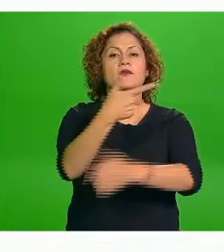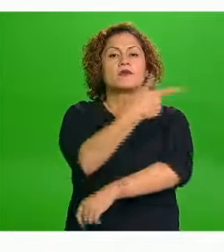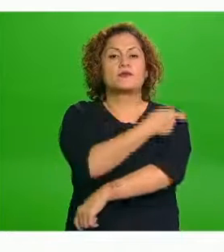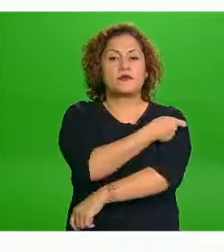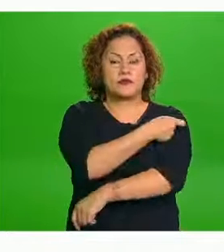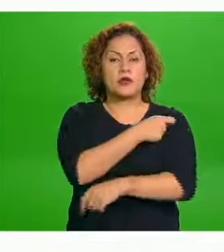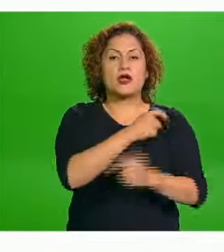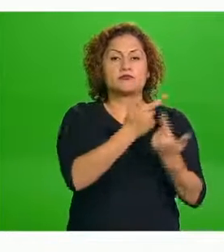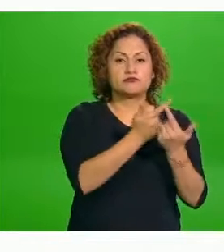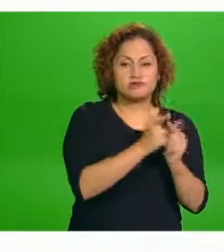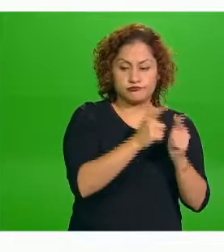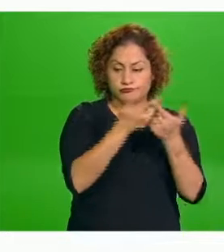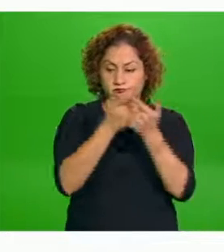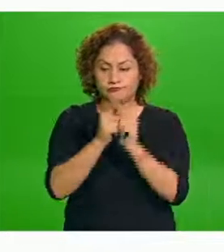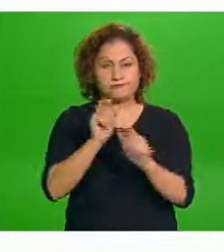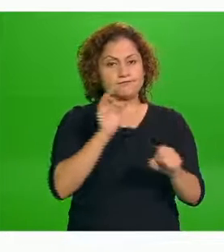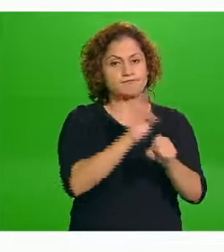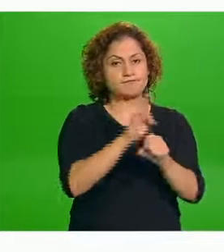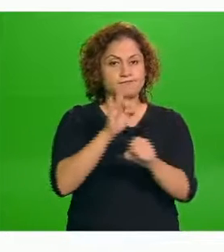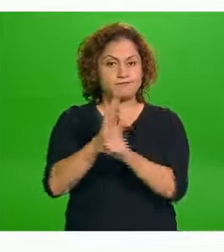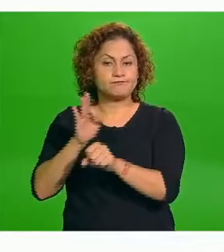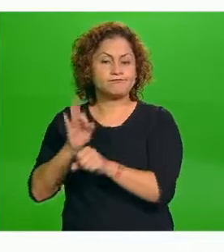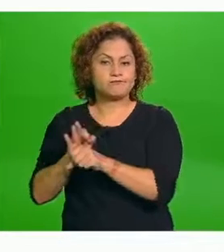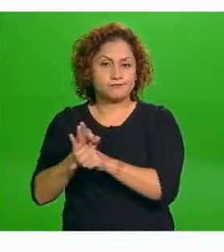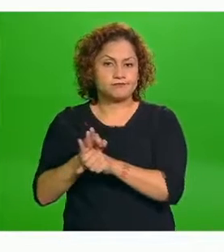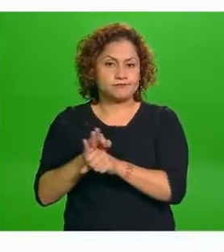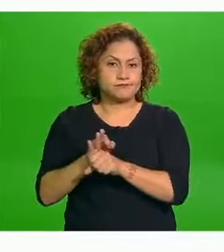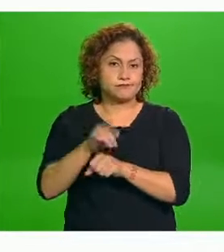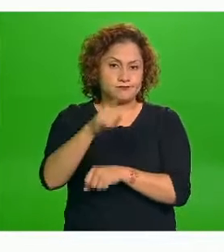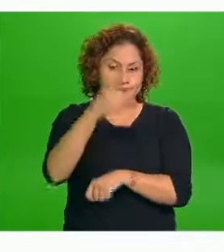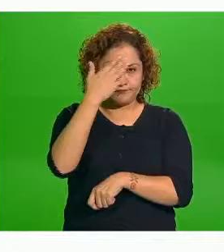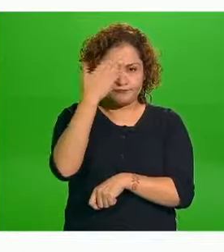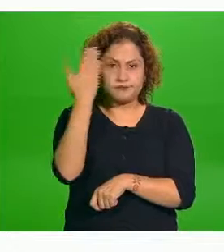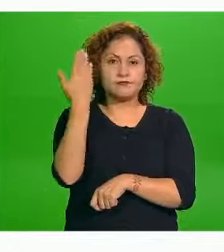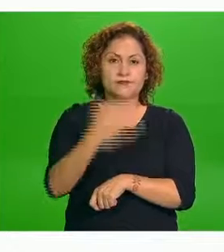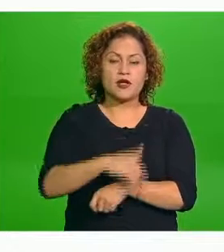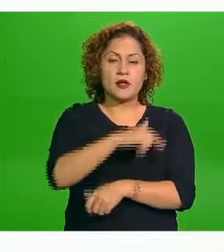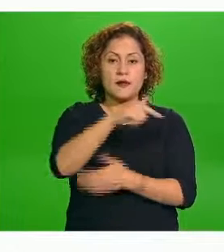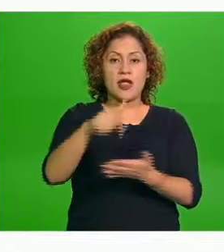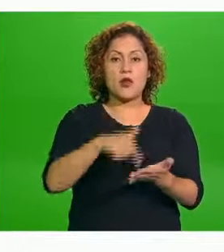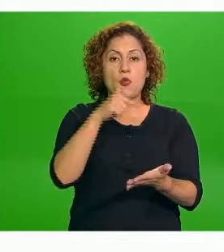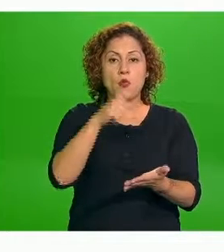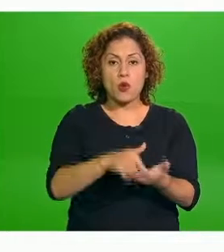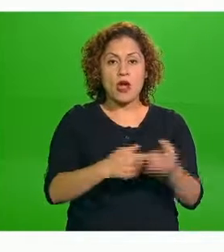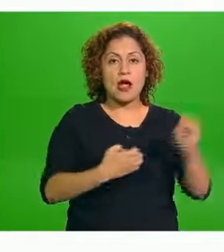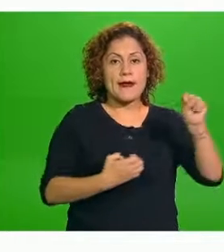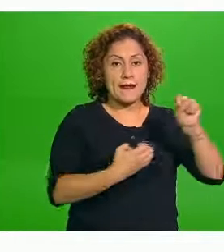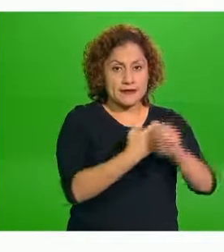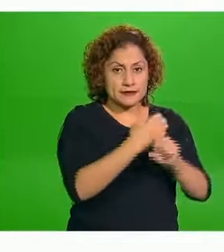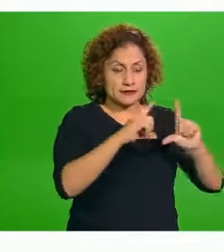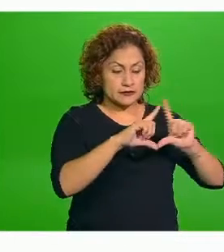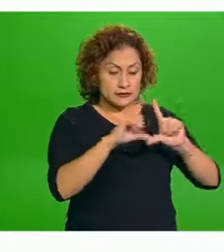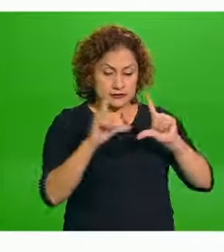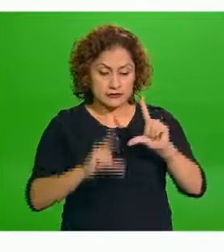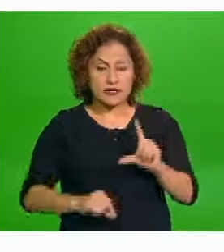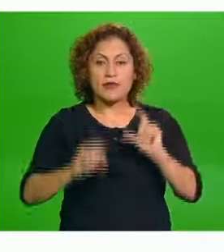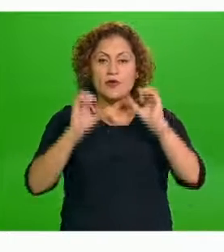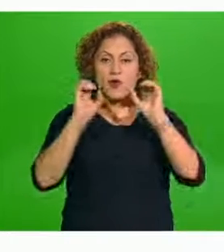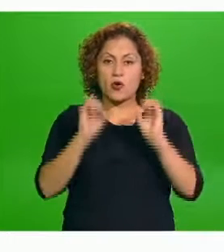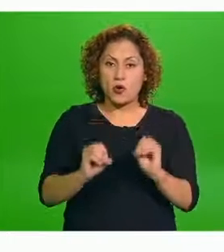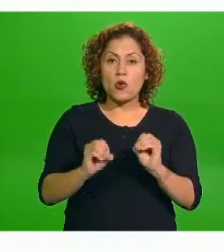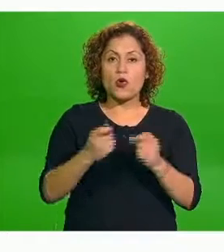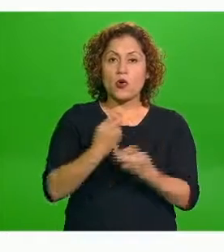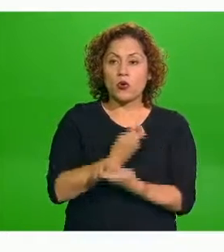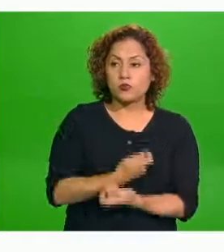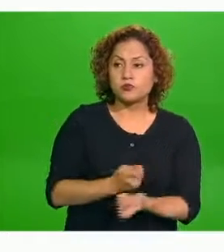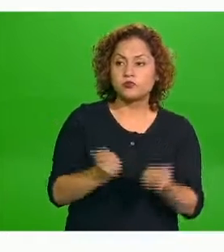los grupos poblacionales que ya sea por su localización geográfica o por la distribución que ellos están teniendo a